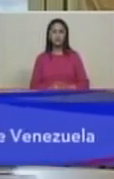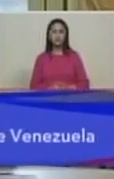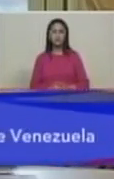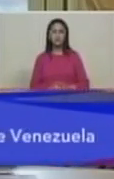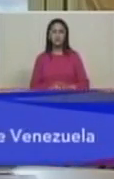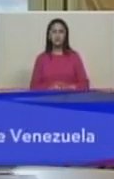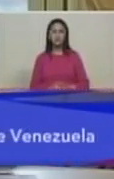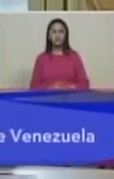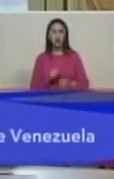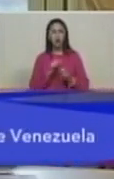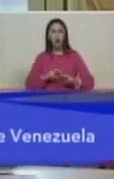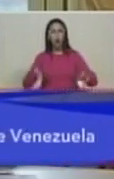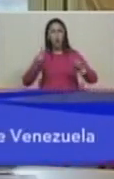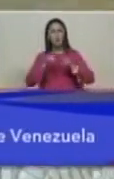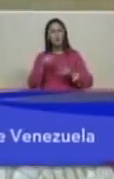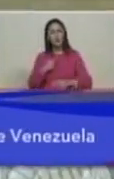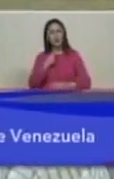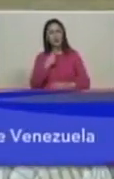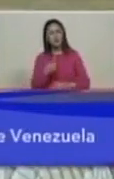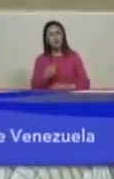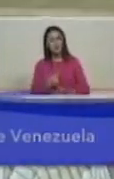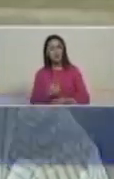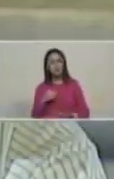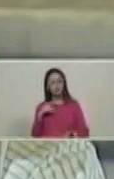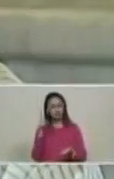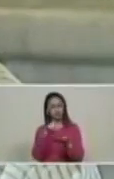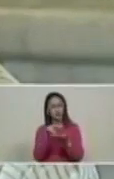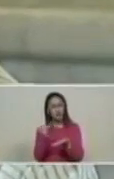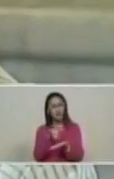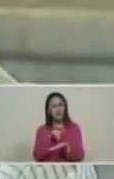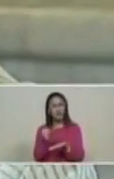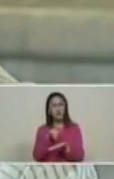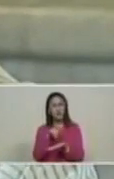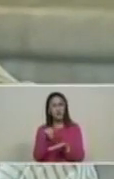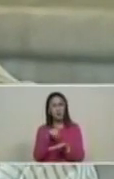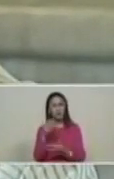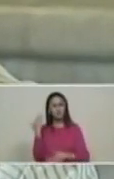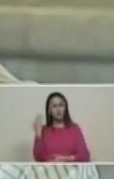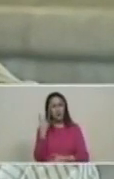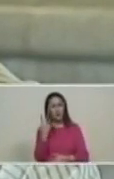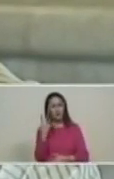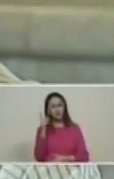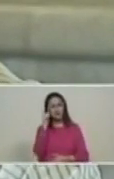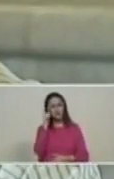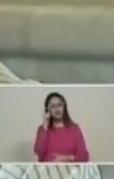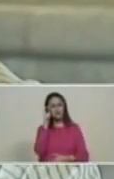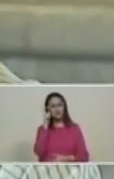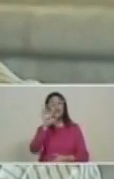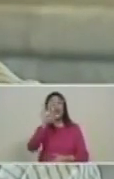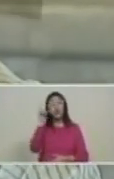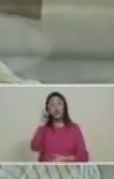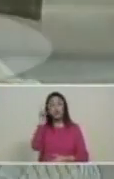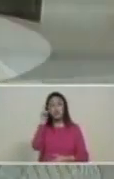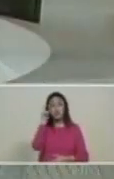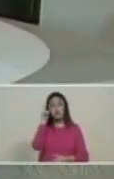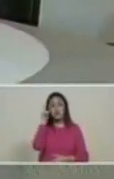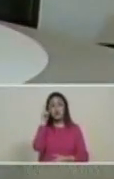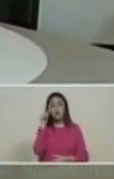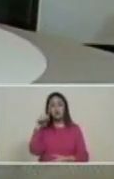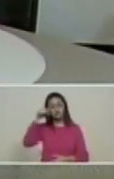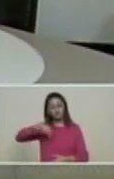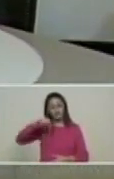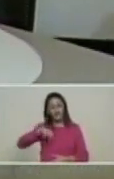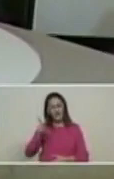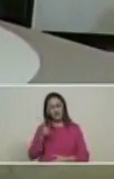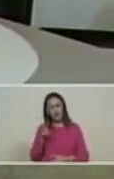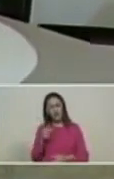ONU, Aristóbulo, cuando fui a Nueva York hace 4 o 5 días, esta es la Venezuela de